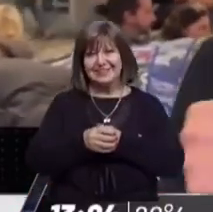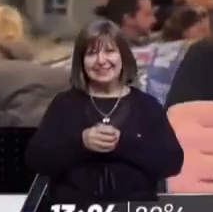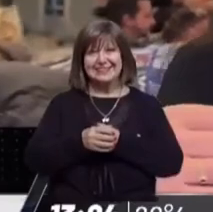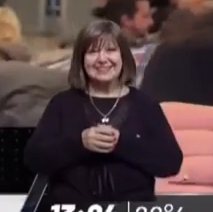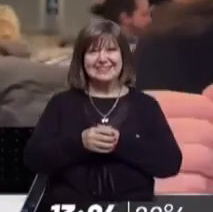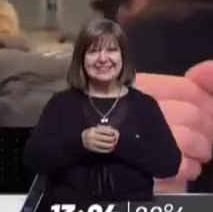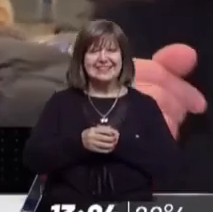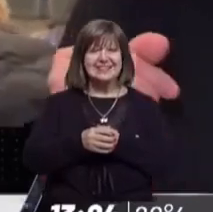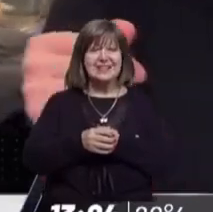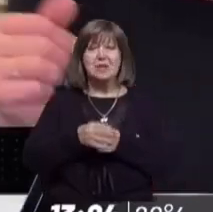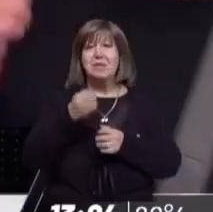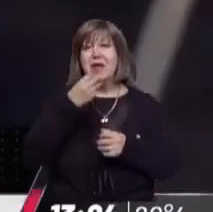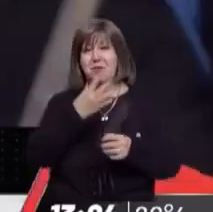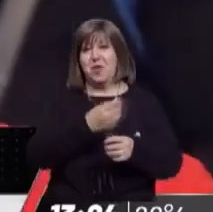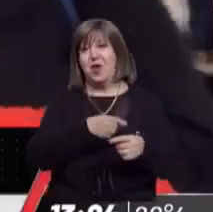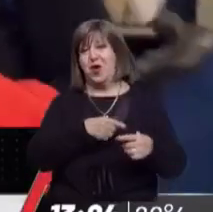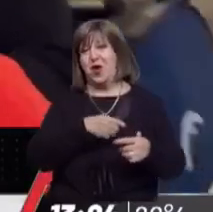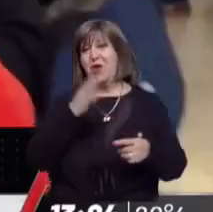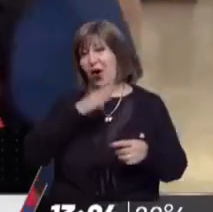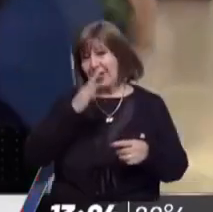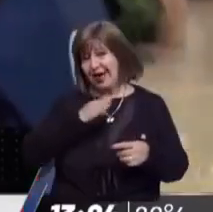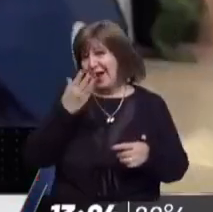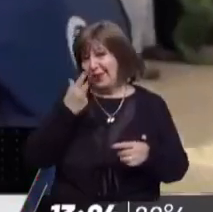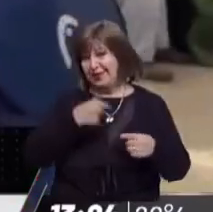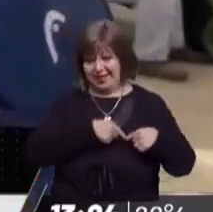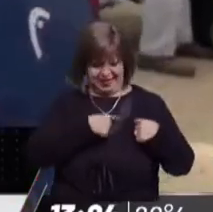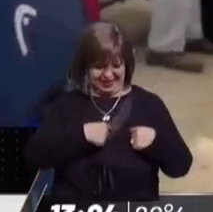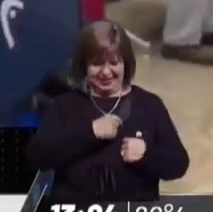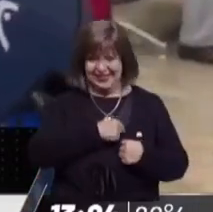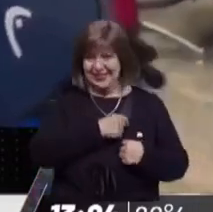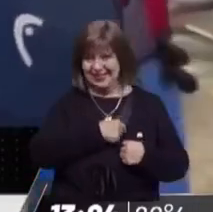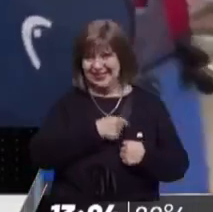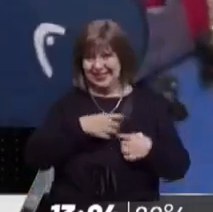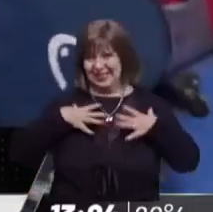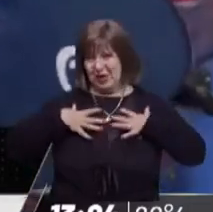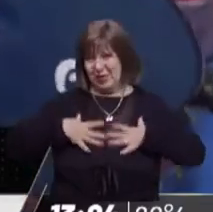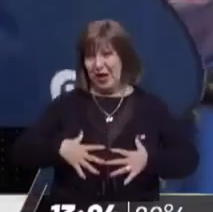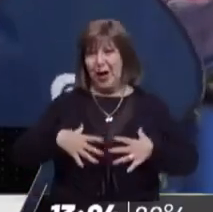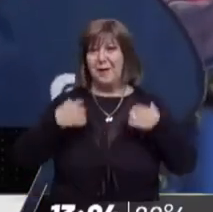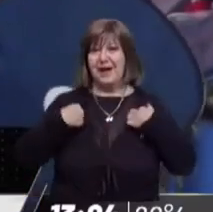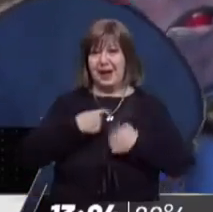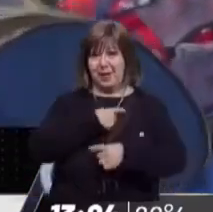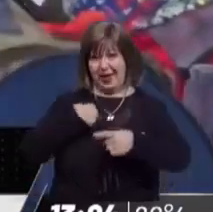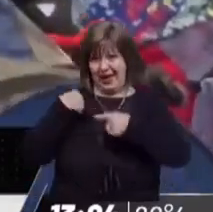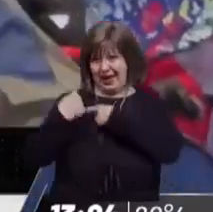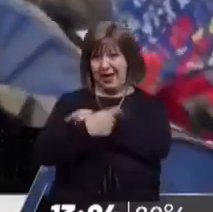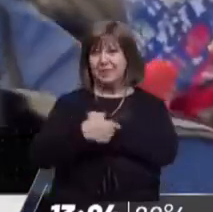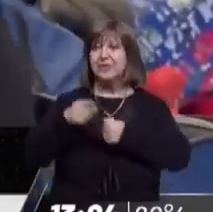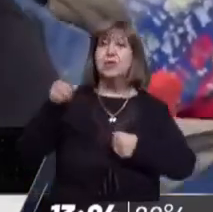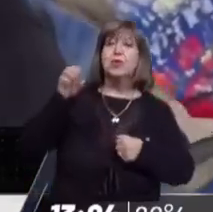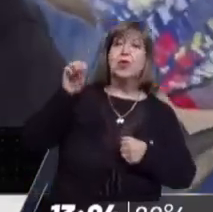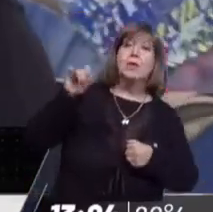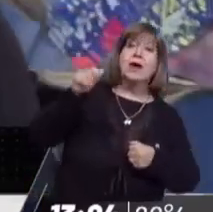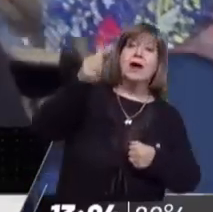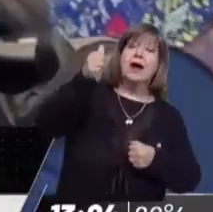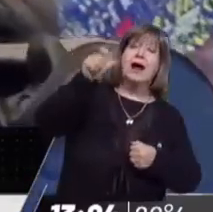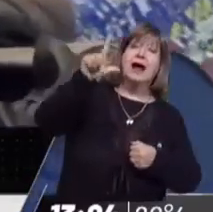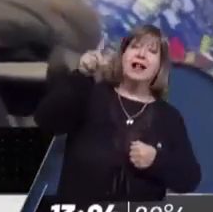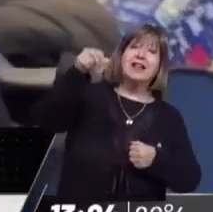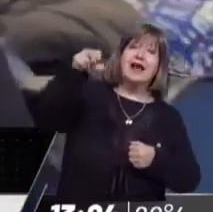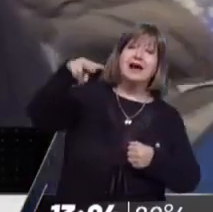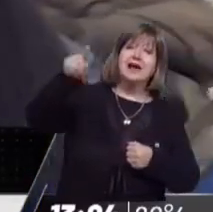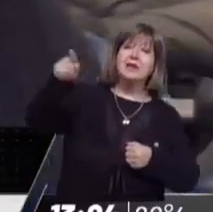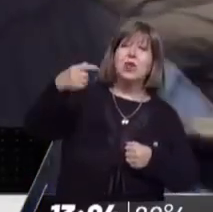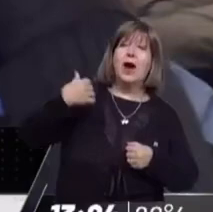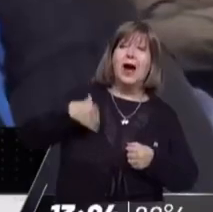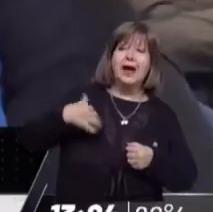vamos, carajo. Bueno, disfruten del chocolate. Fíjate que esto que se está dando así, tu nombre. Aldana. Vos sos argentina.